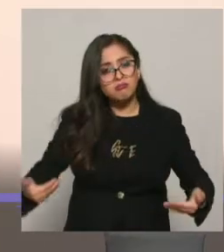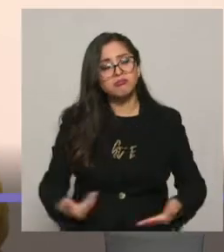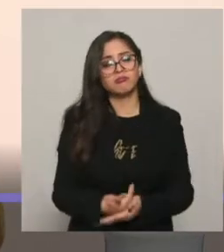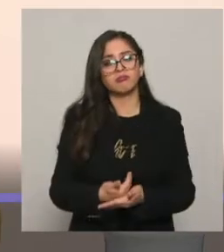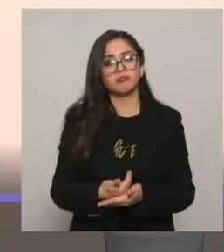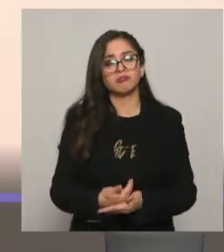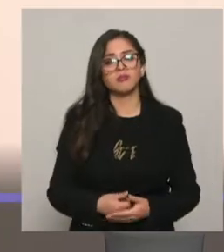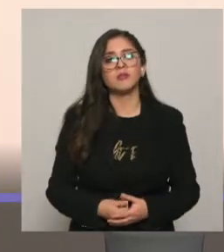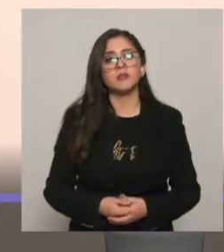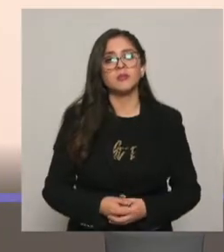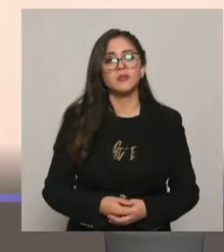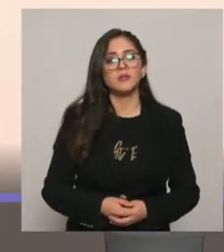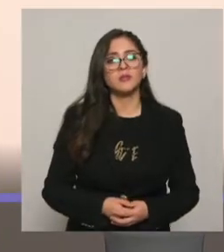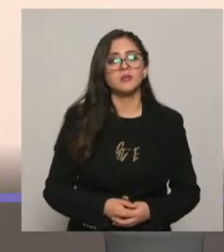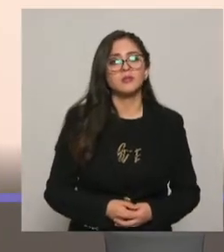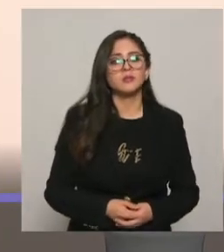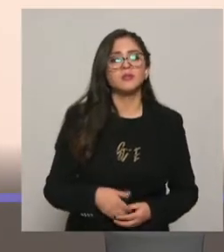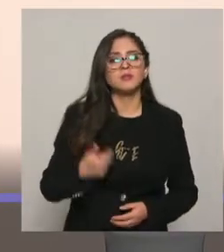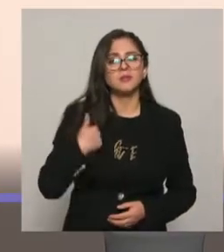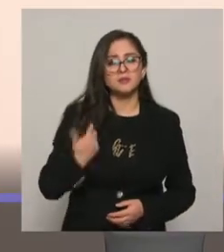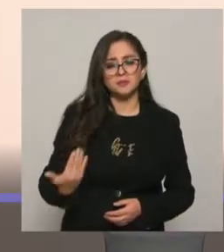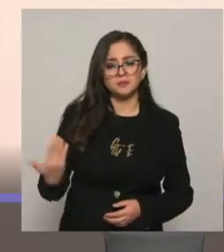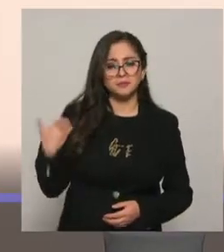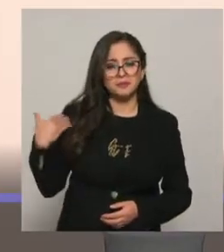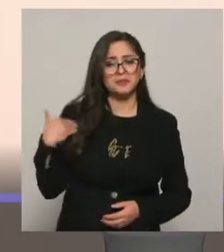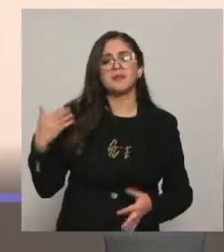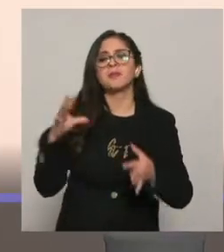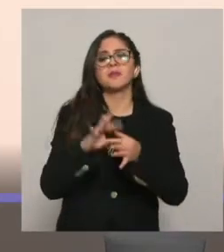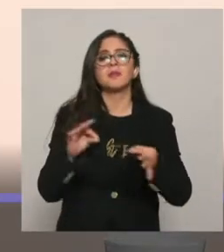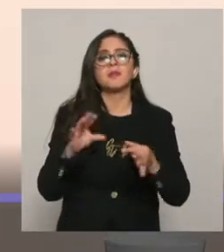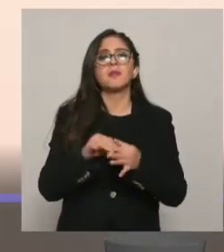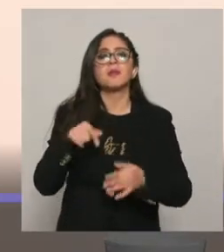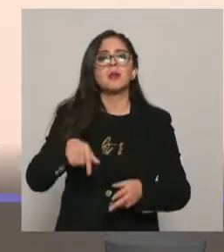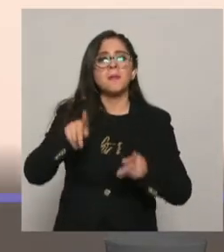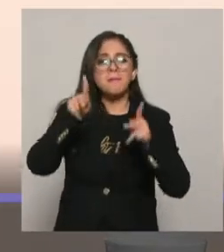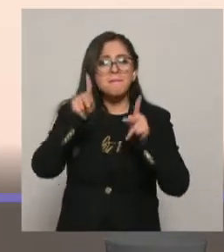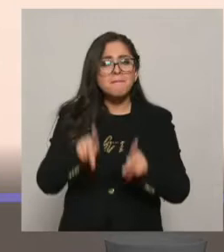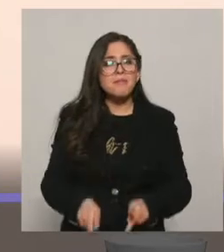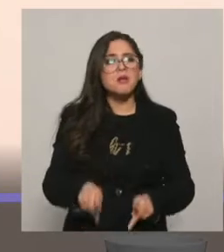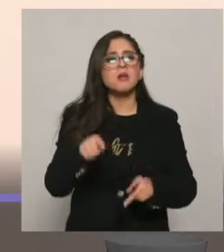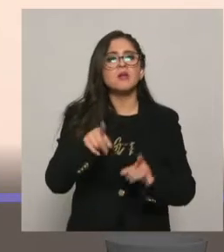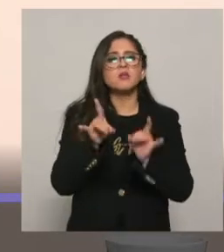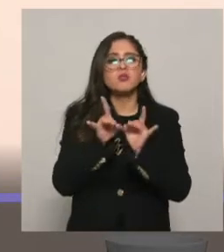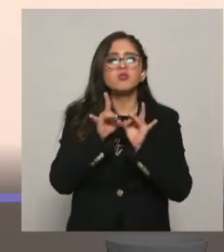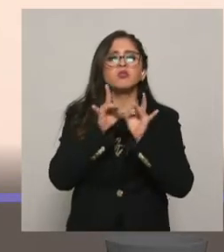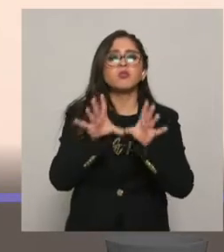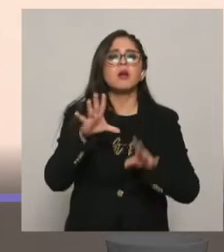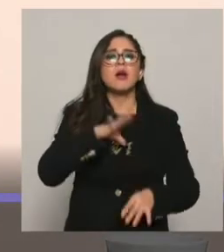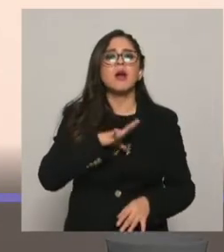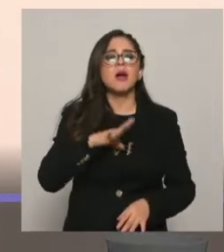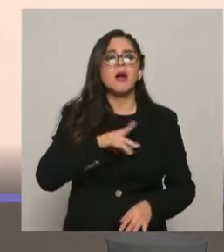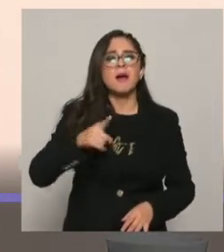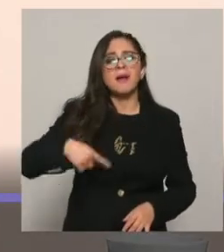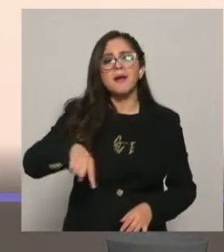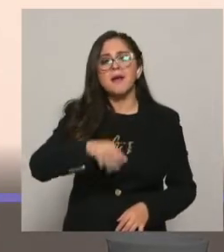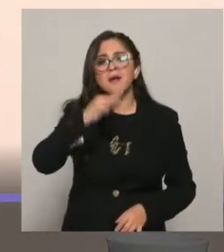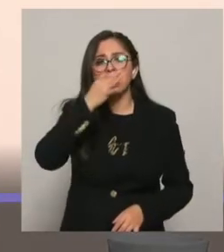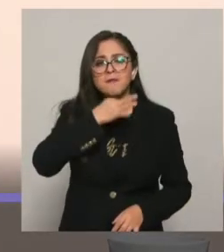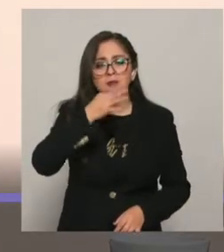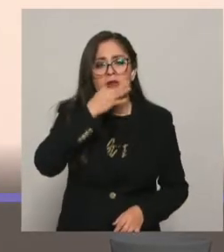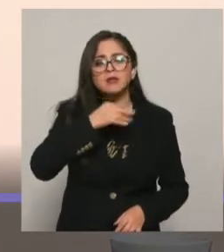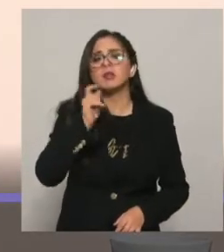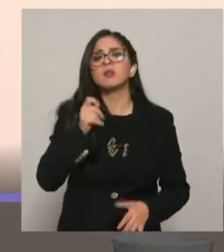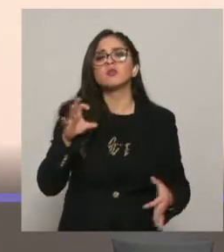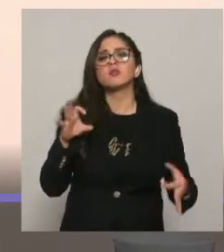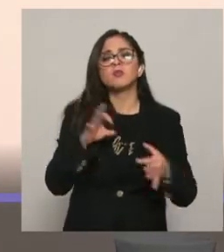Y yo le platicaba que en este cementerio sucede una cosa o hay unas festividades semejantes